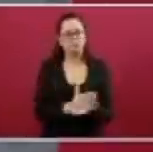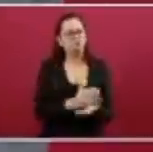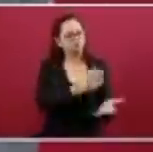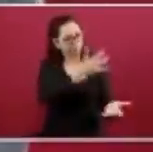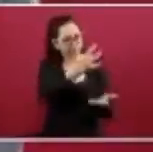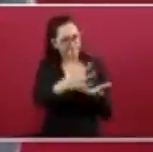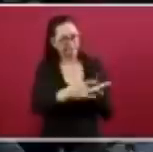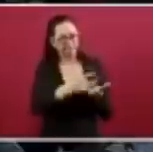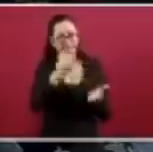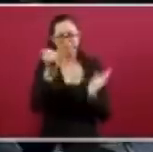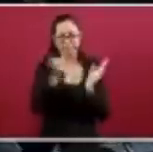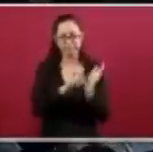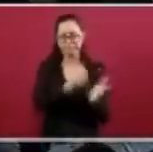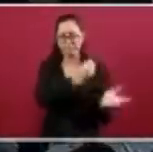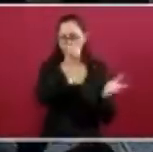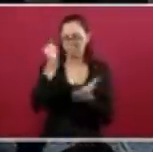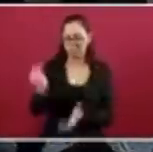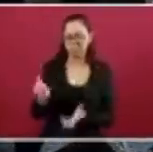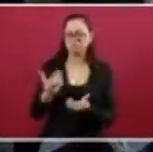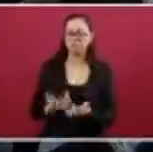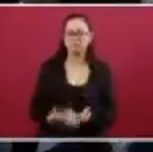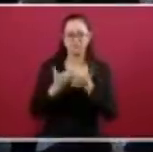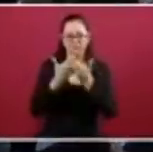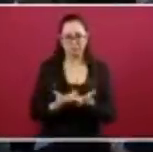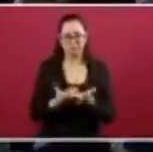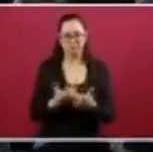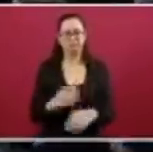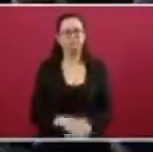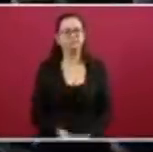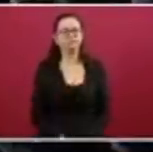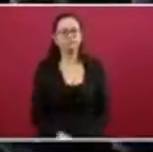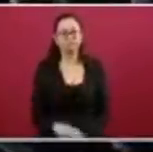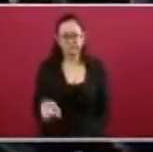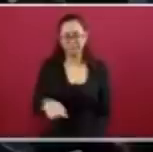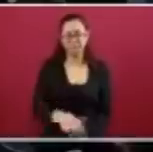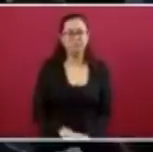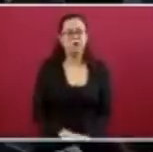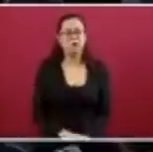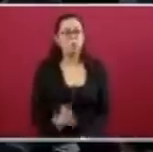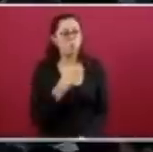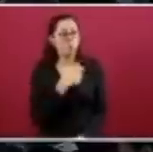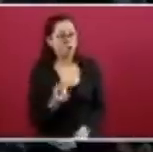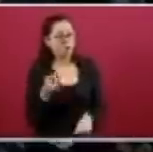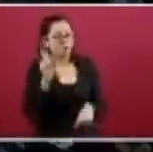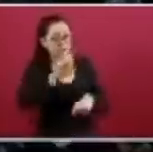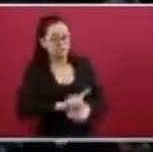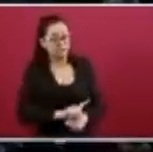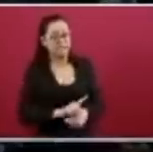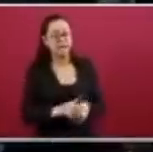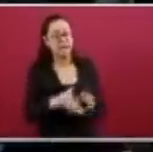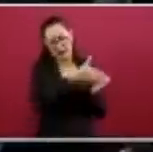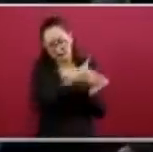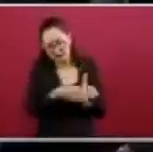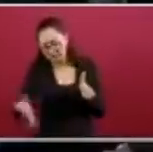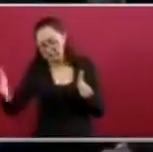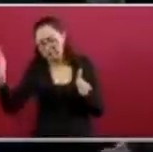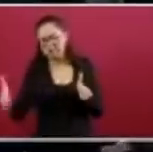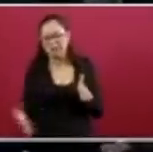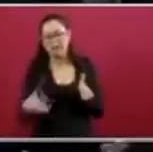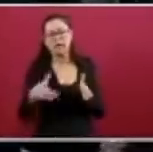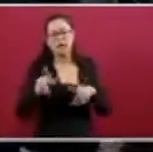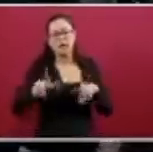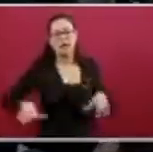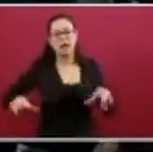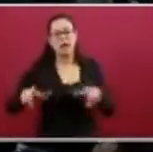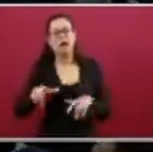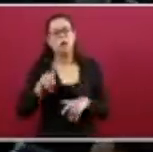presupuesto. Buenos días, Anabel Vela, de XEU. Preguntarle si en este plan que mencionó se contempla alguna inversión en la planta de Laguna Verde,